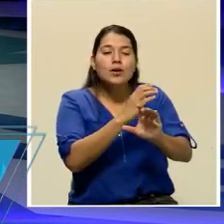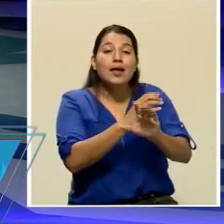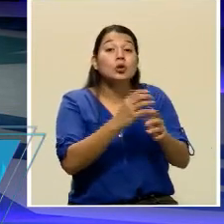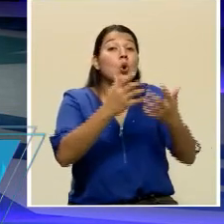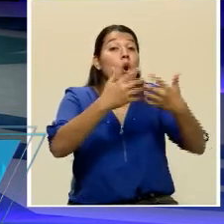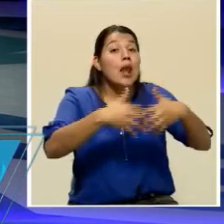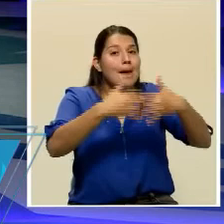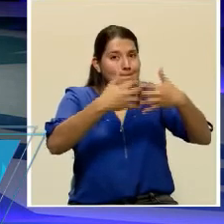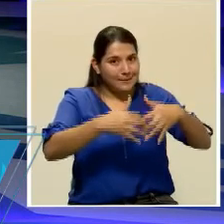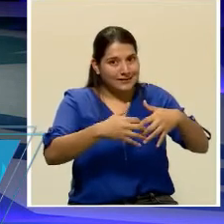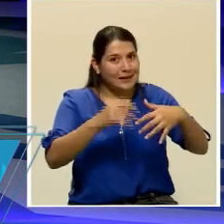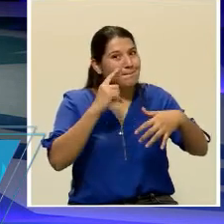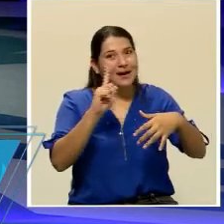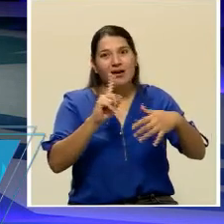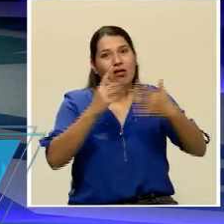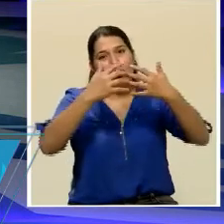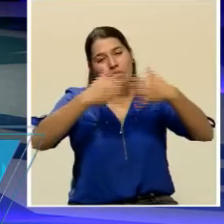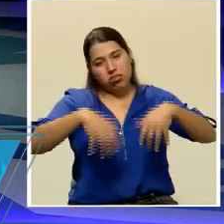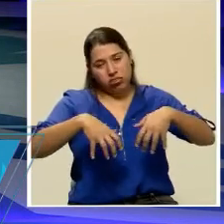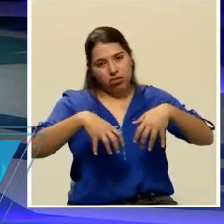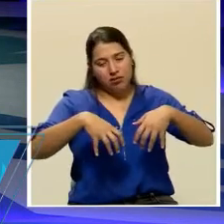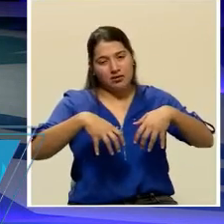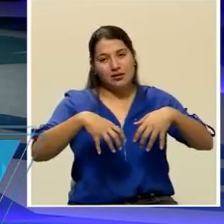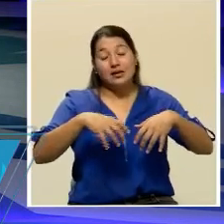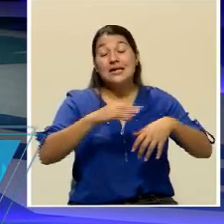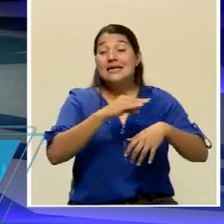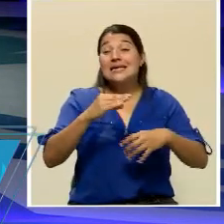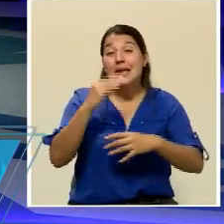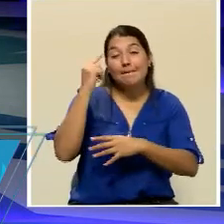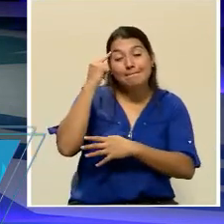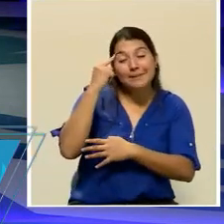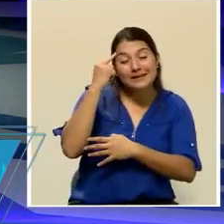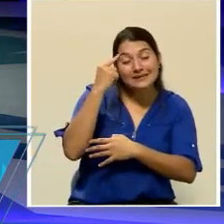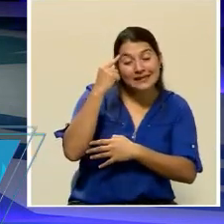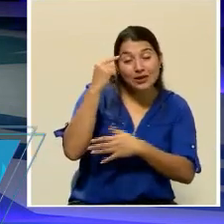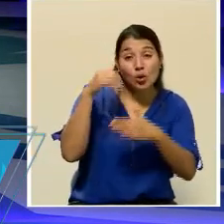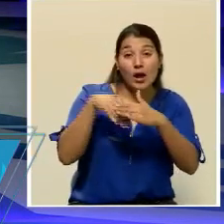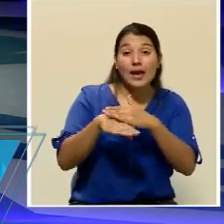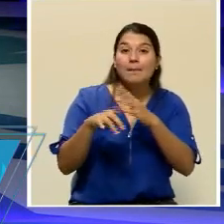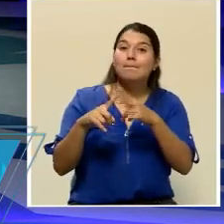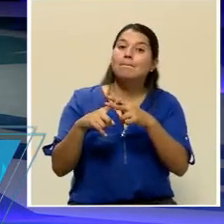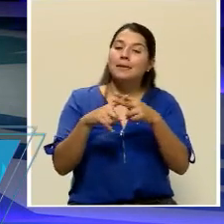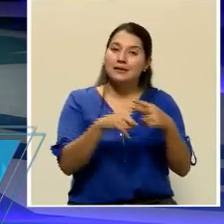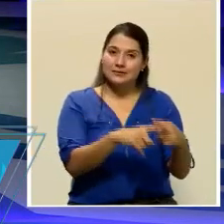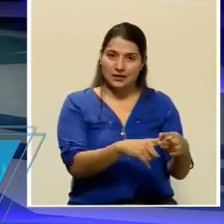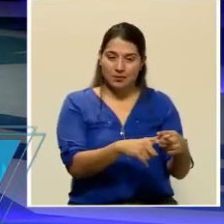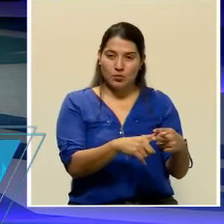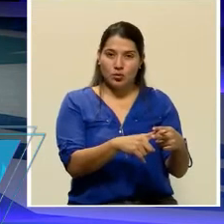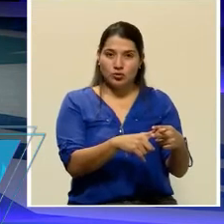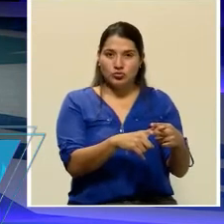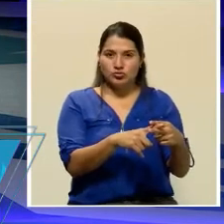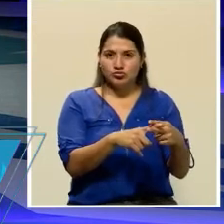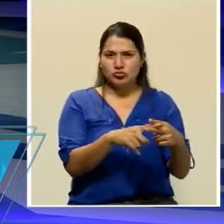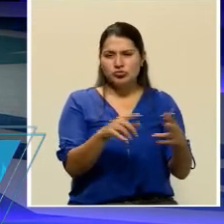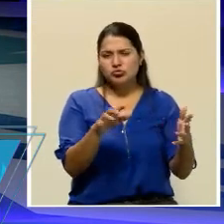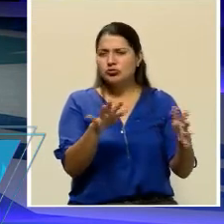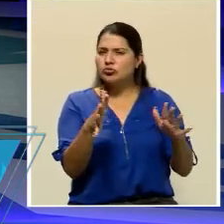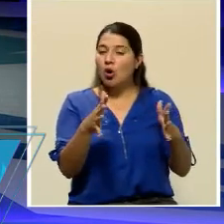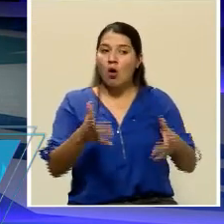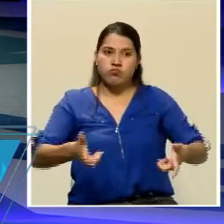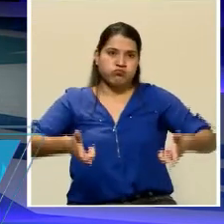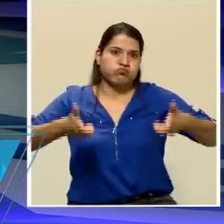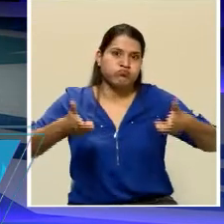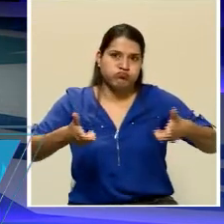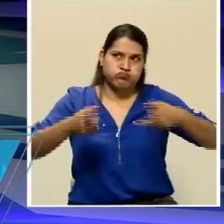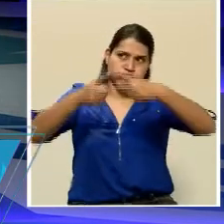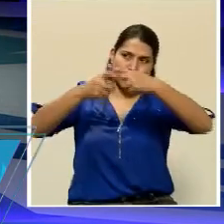empresa durante un tiempo considerable, pensando en préstamos que sean de al menos mediano o